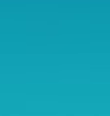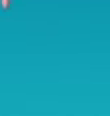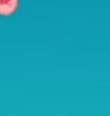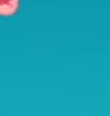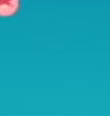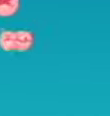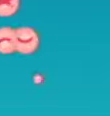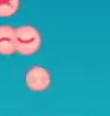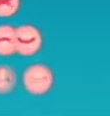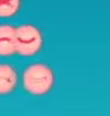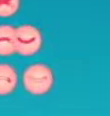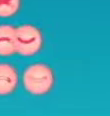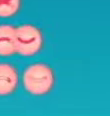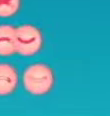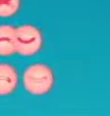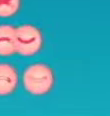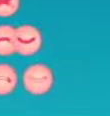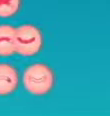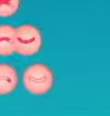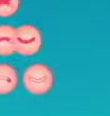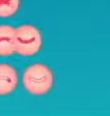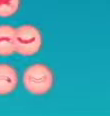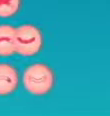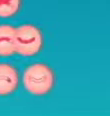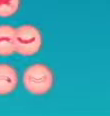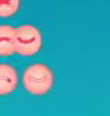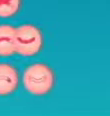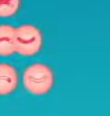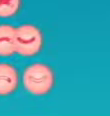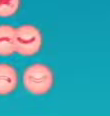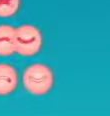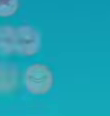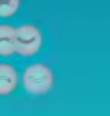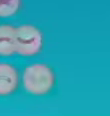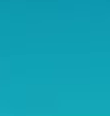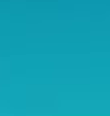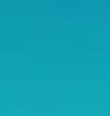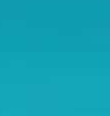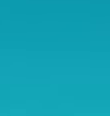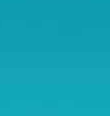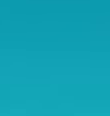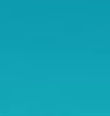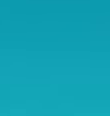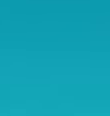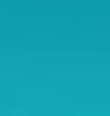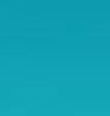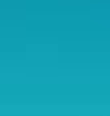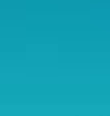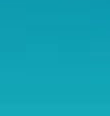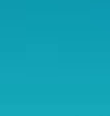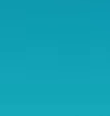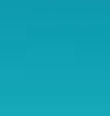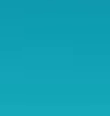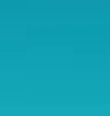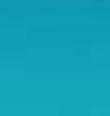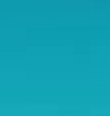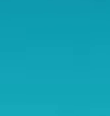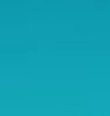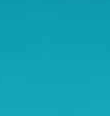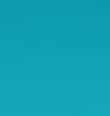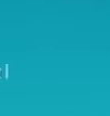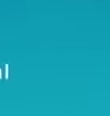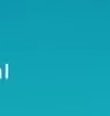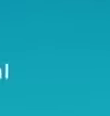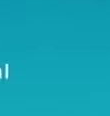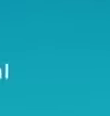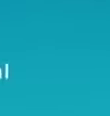células dividirse para formar otras y esto fue también incorporado a la teoría celular. Finalmente, en 1906,